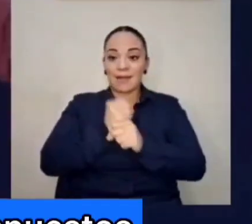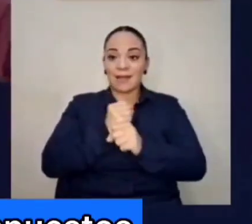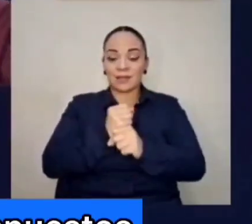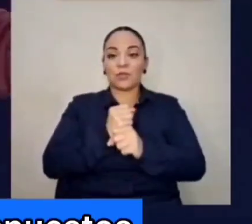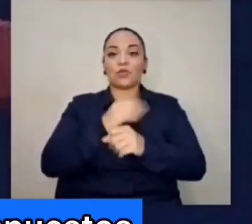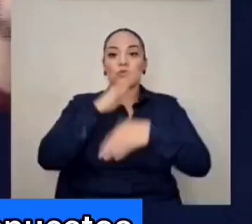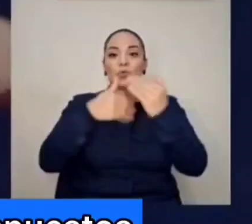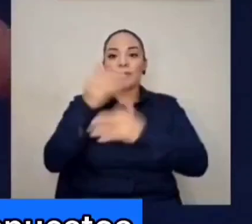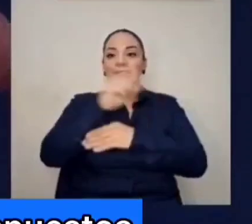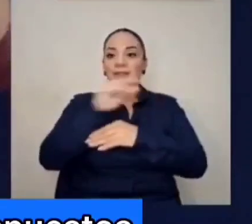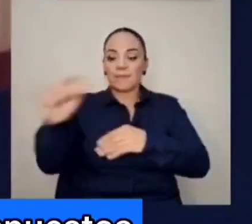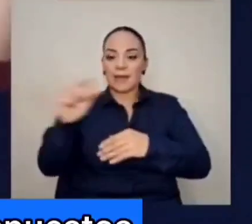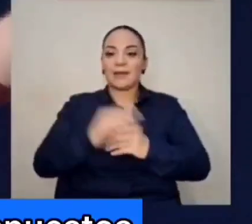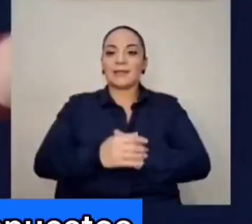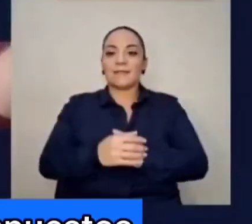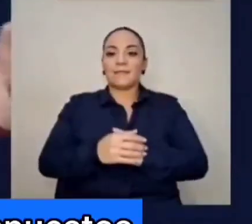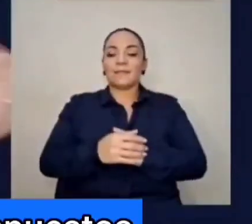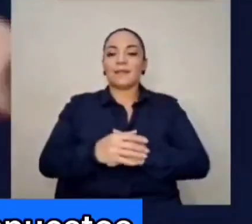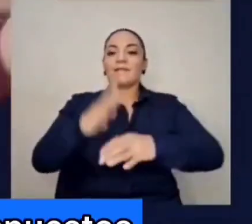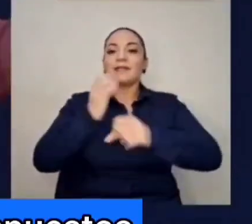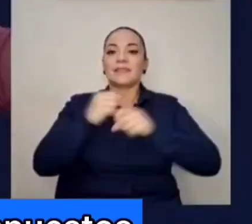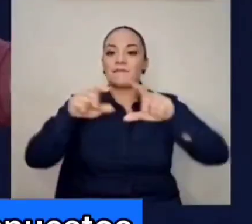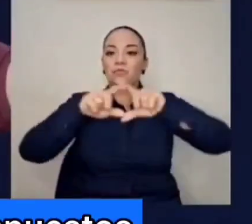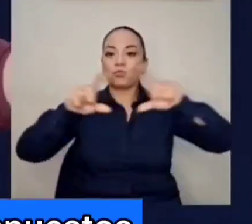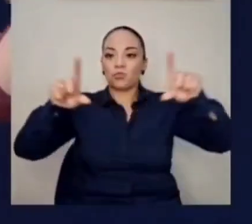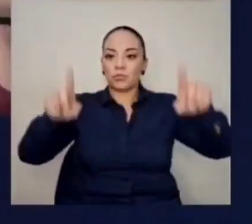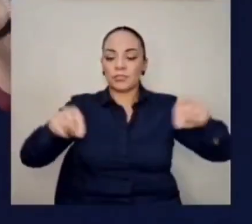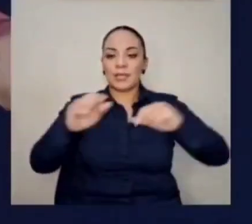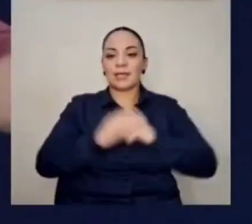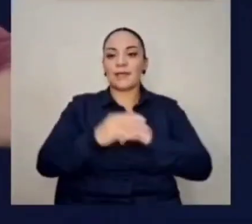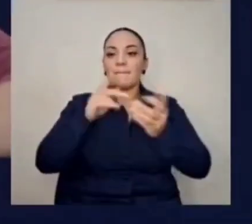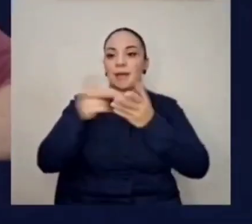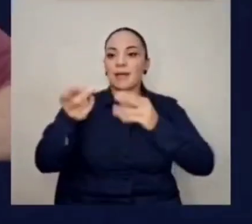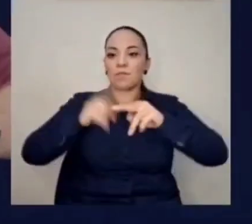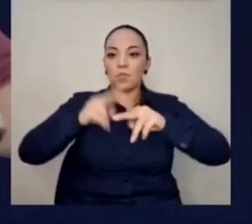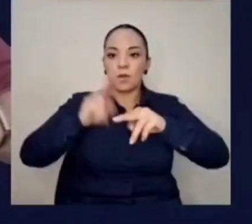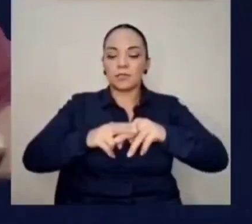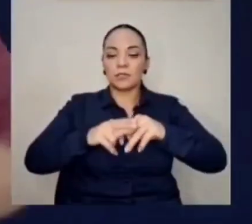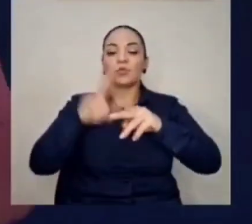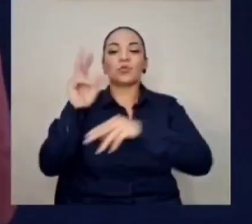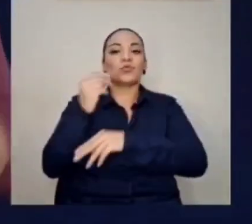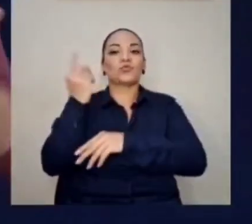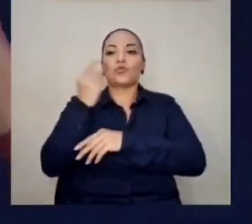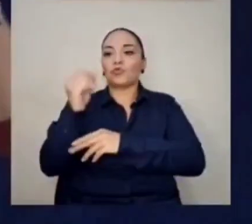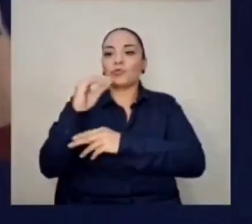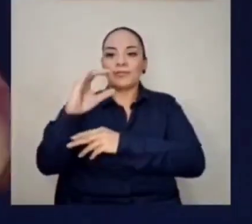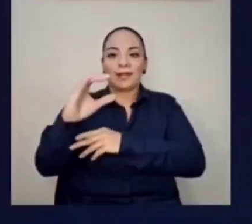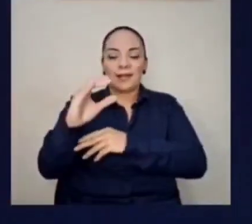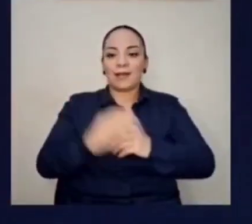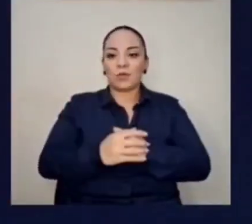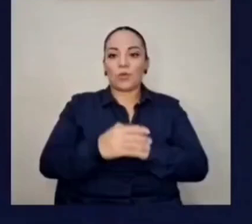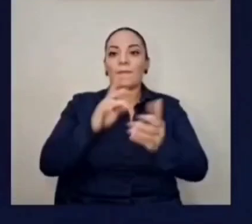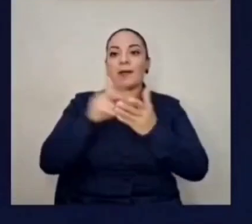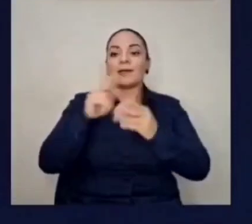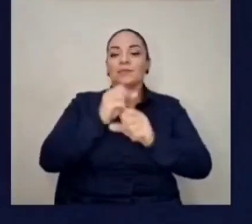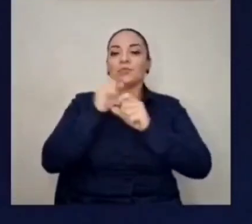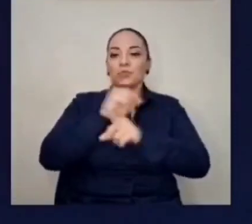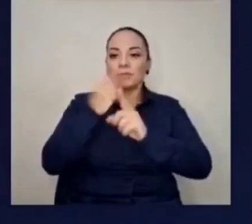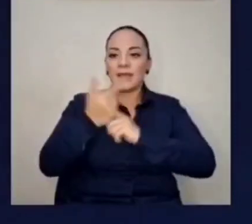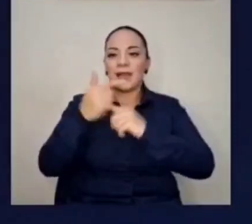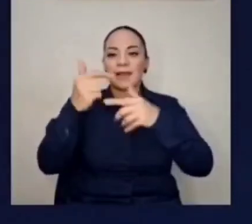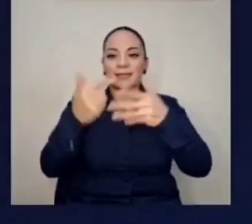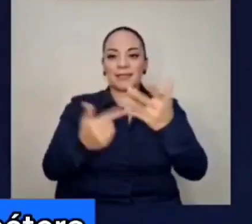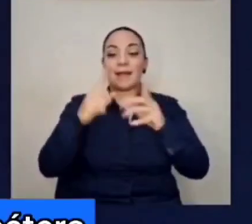la semana y recibe un cheque, paga impuestos no solo en su salario en sí, que paga seguro social, etcétera, sino que